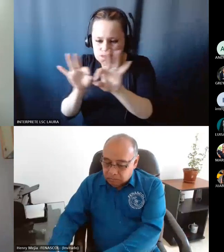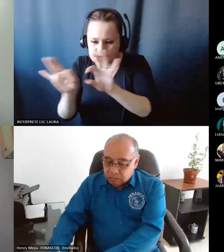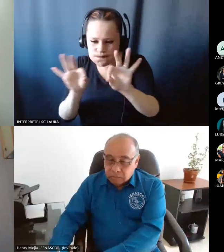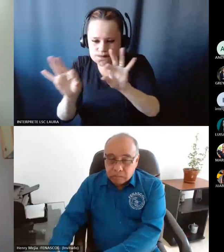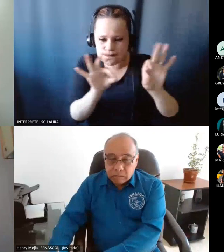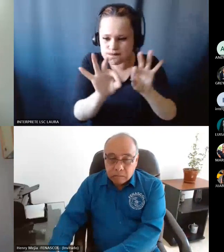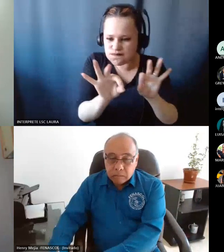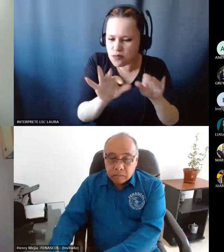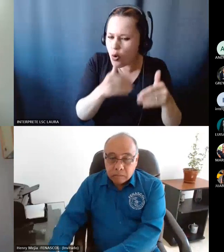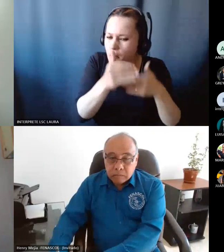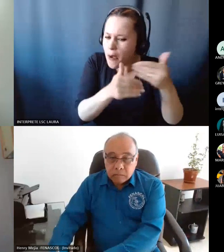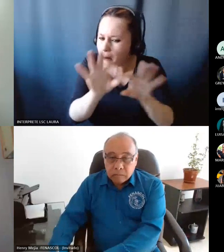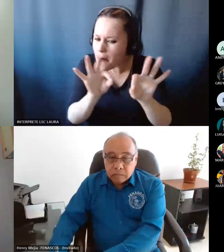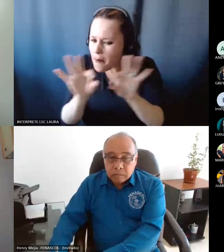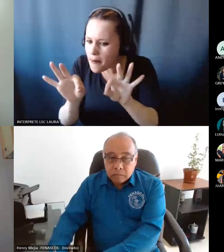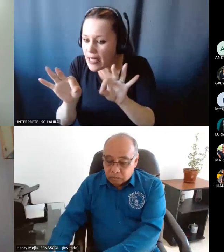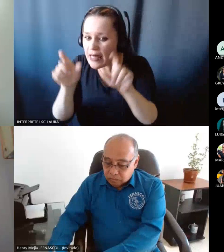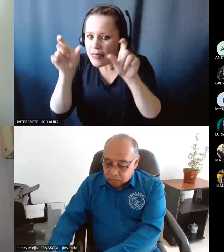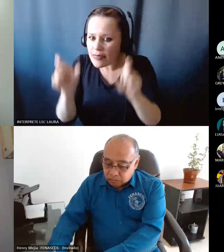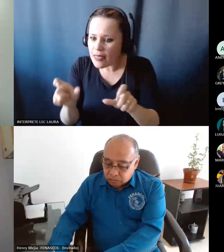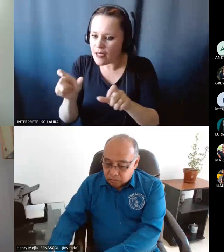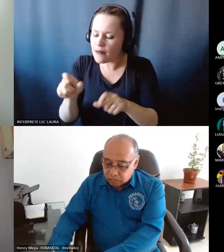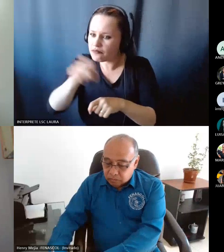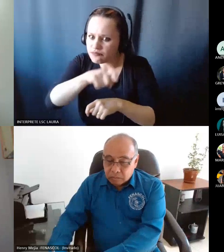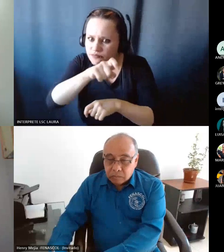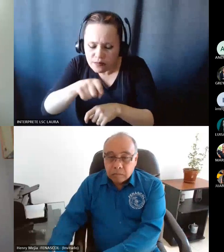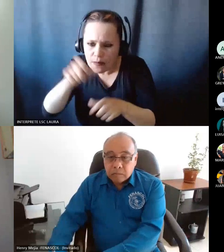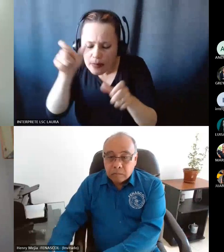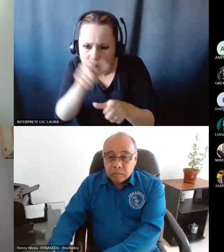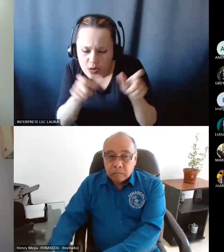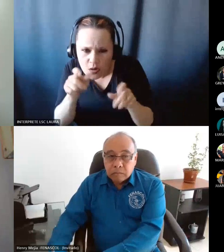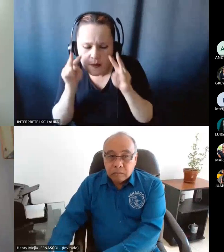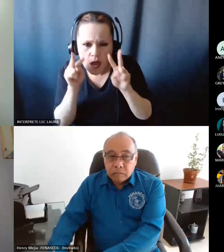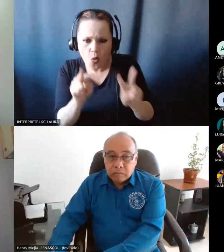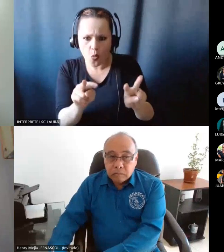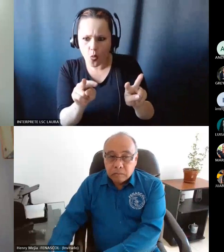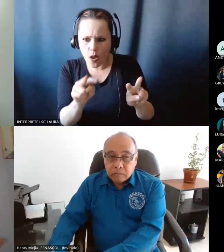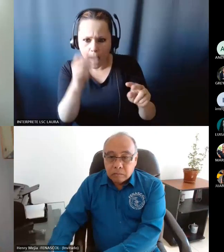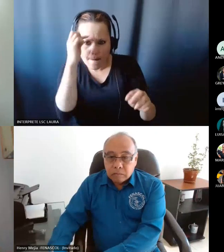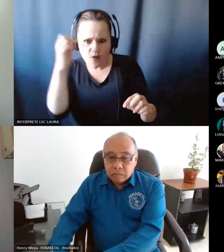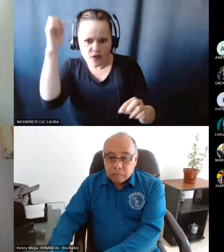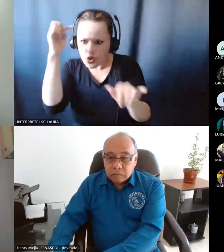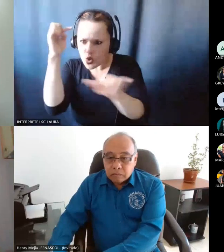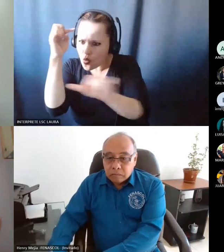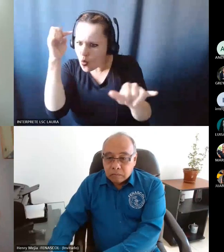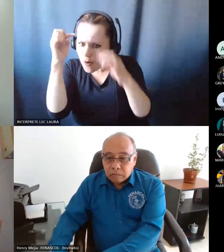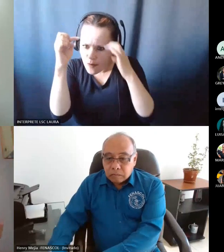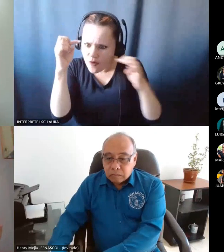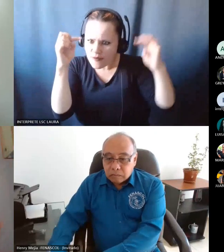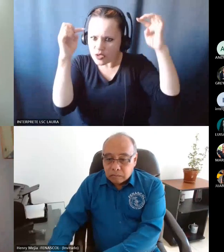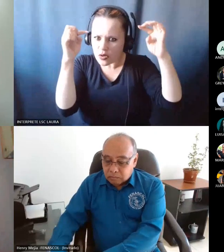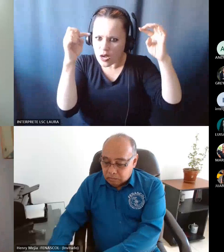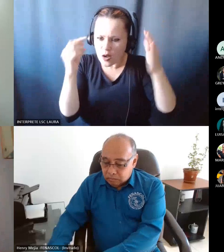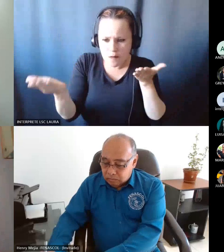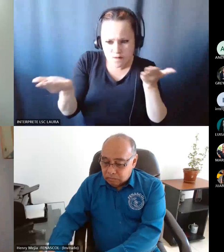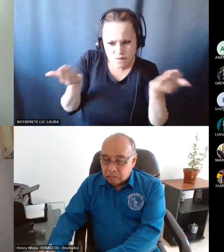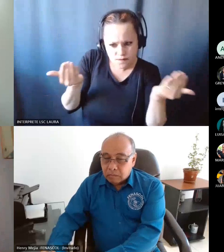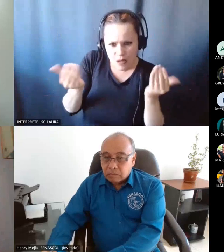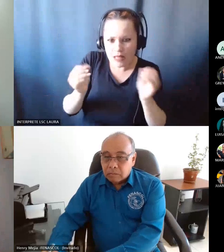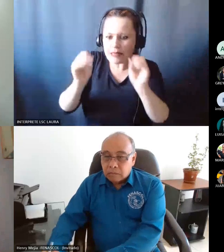ser absolutamente transparentes Sí con las mismas oportunidades para todos y también